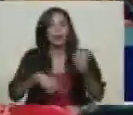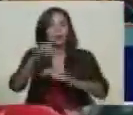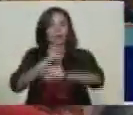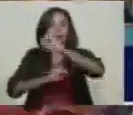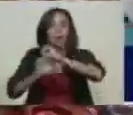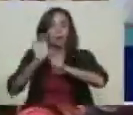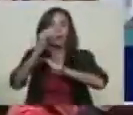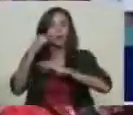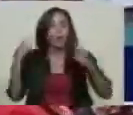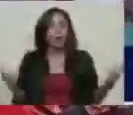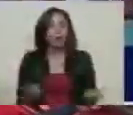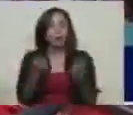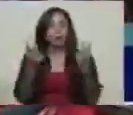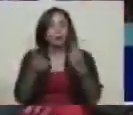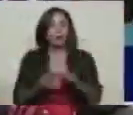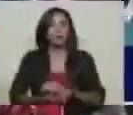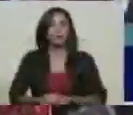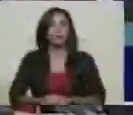para la victoria democrática.